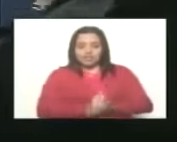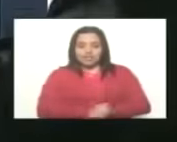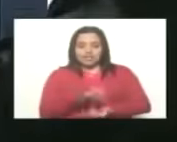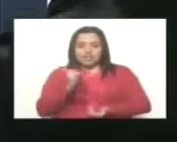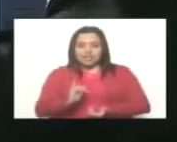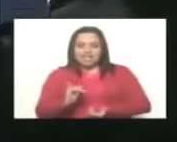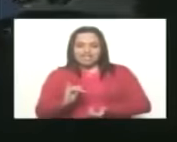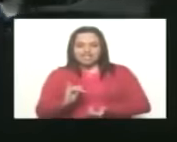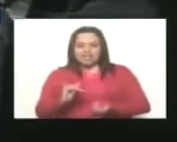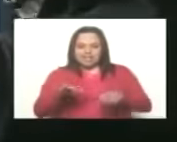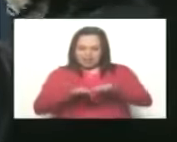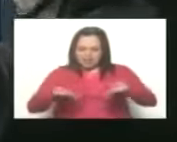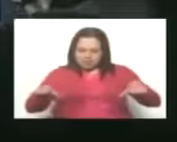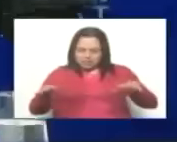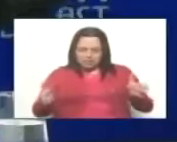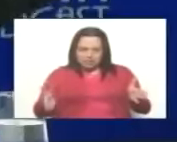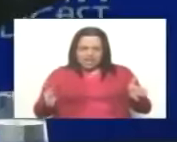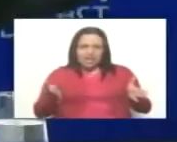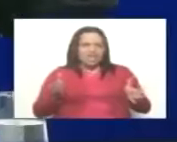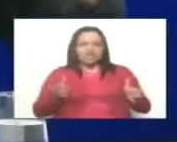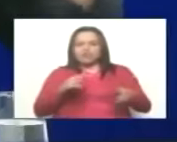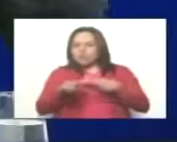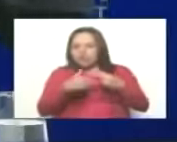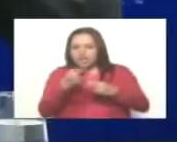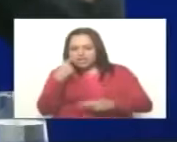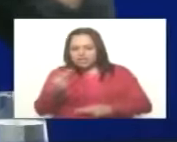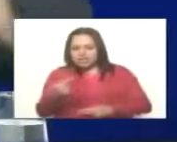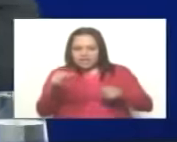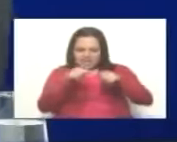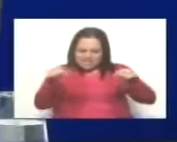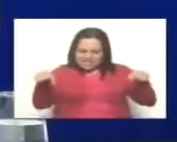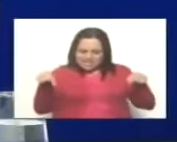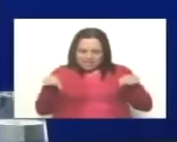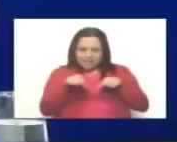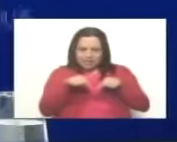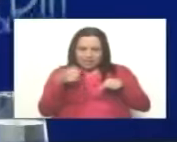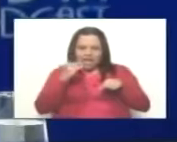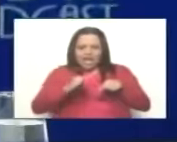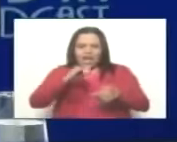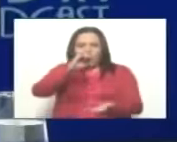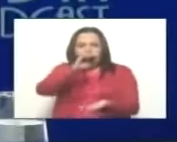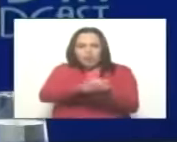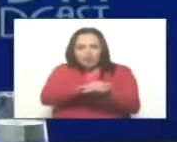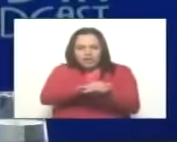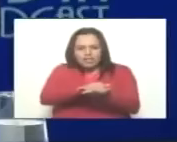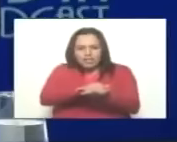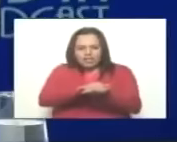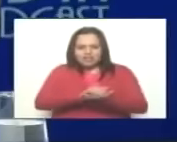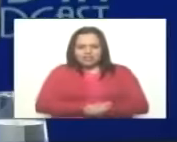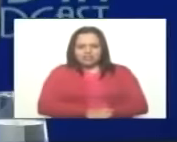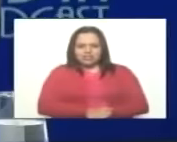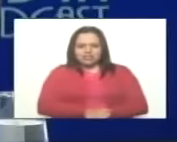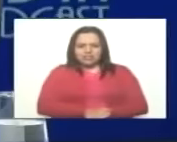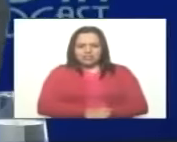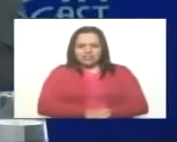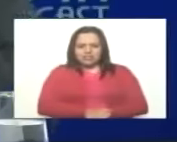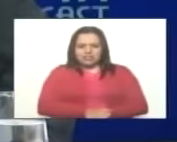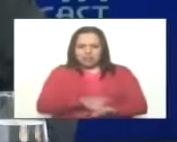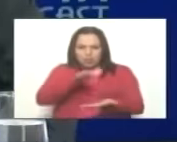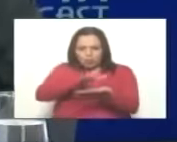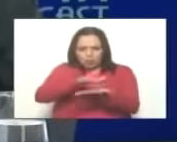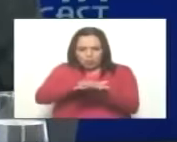cerámica, fíjate, este detalle nunca lo había dicho, en una cerámica donde estaba la huella, no estaba la huella, se llama huella